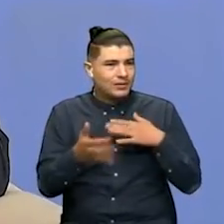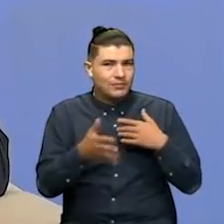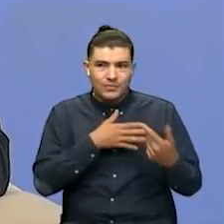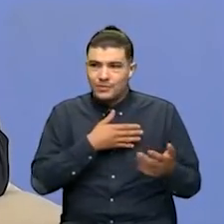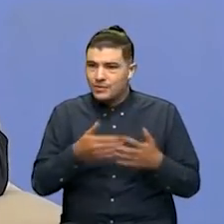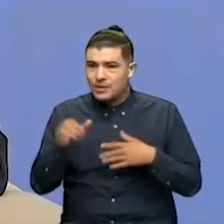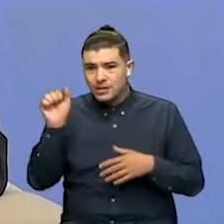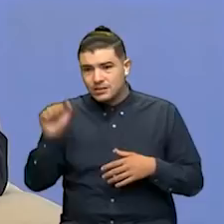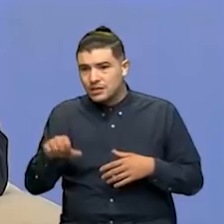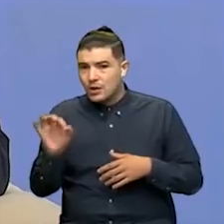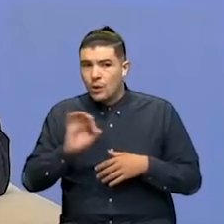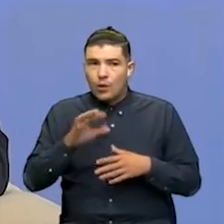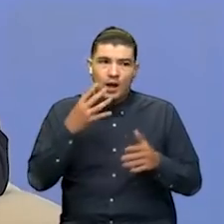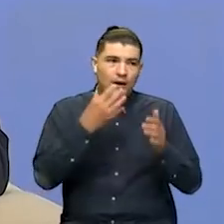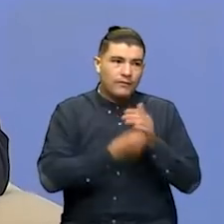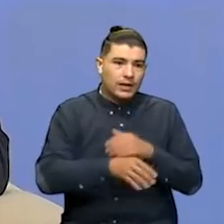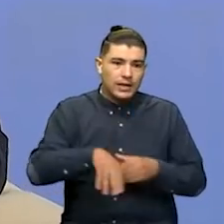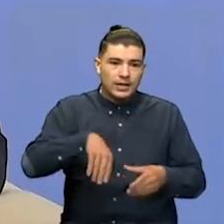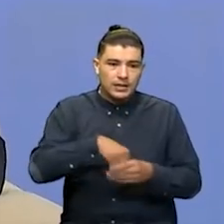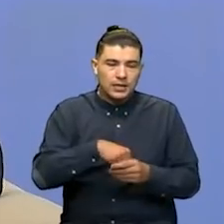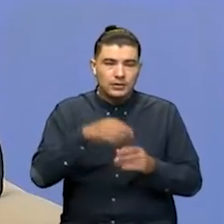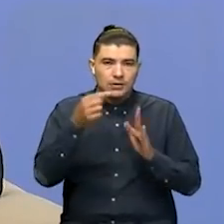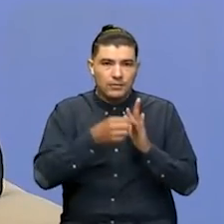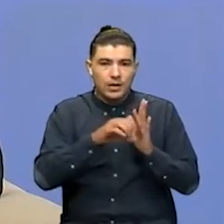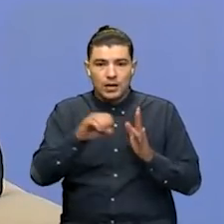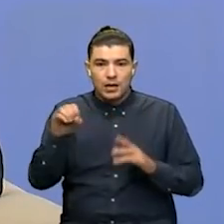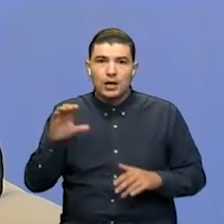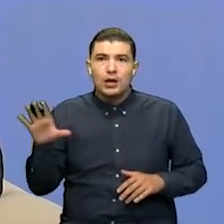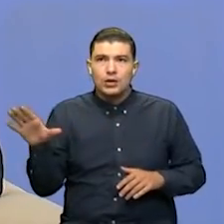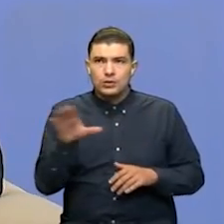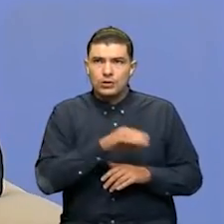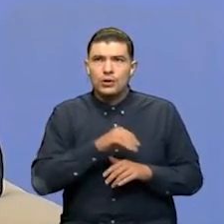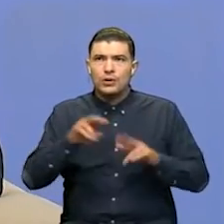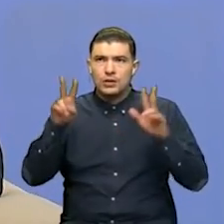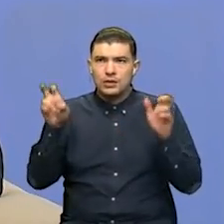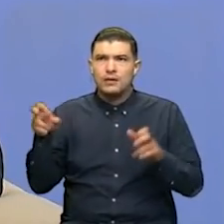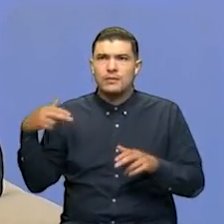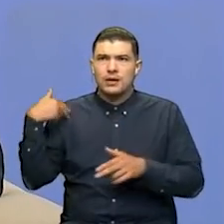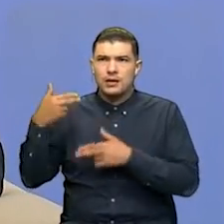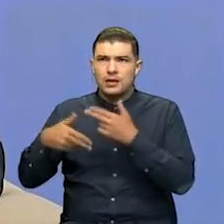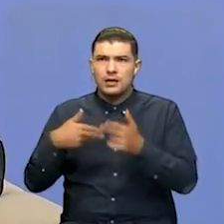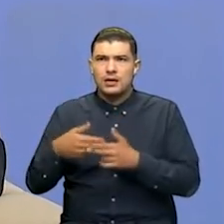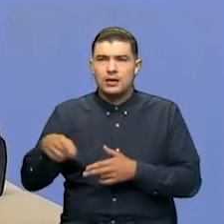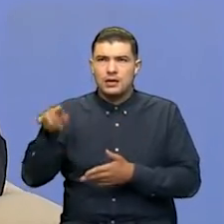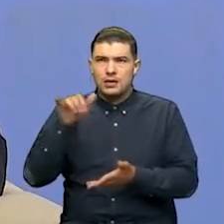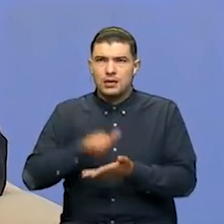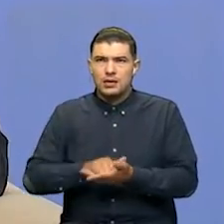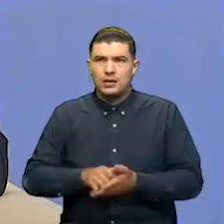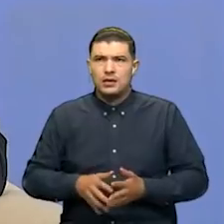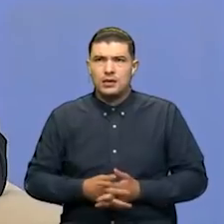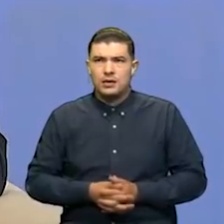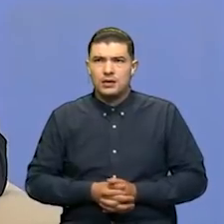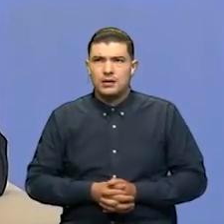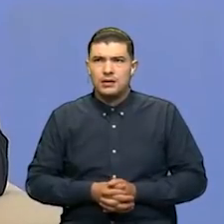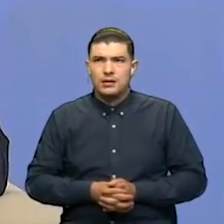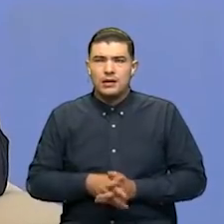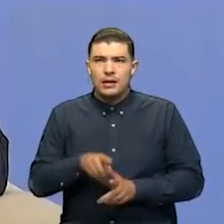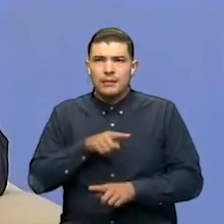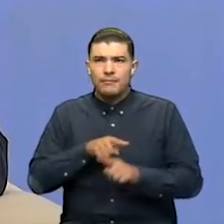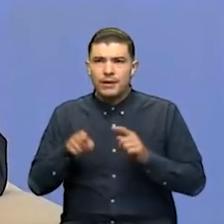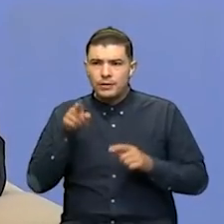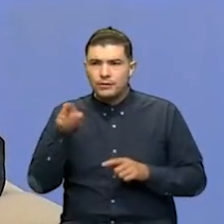si está fuera del matrimonio o dentro del matrimonio, porque todos en teoría usted tienen, digamos, los mismos derechos. Entonces, pues, ¿qué es lo que debe hacer